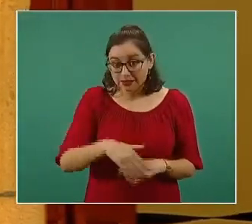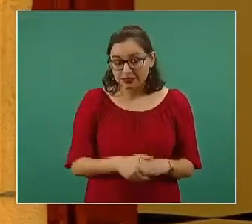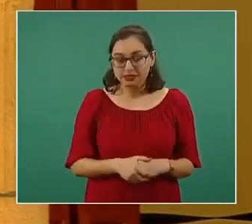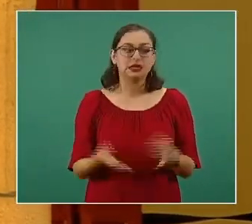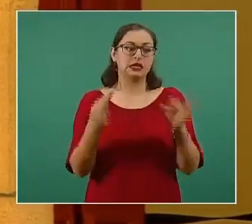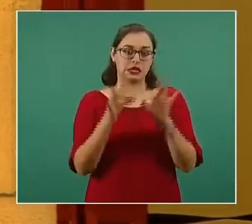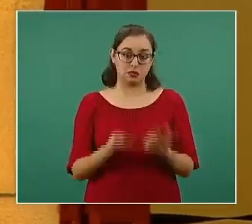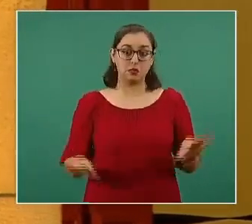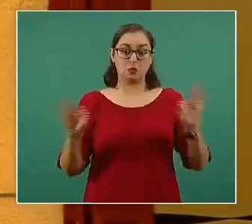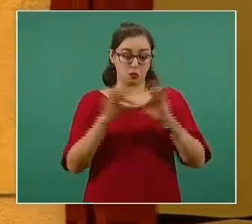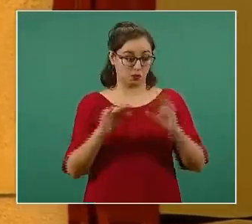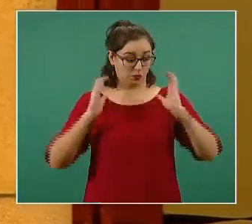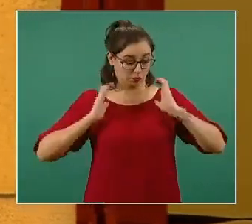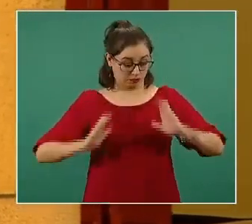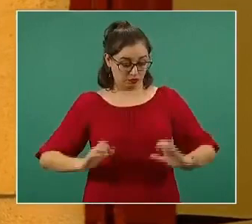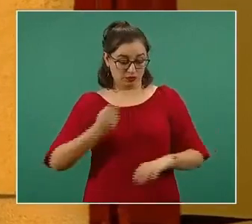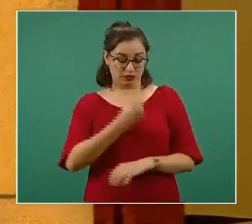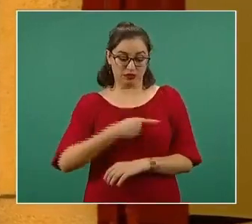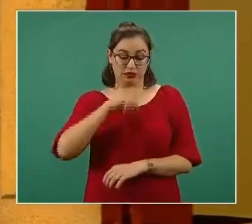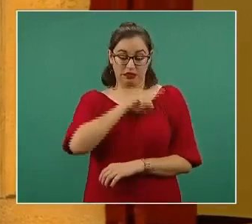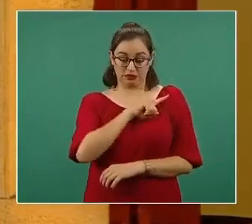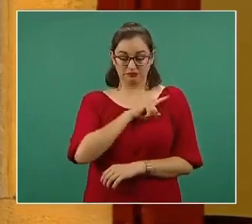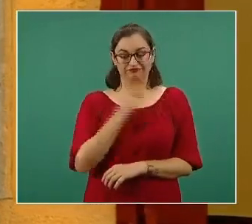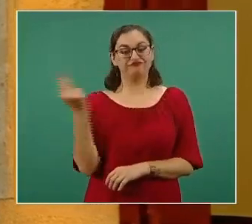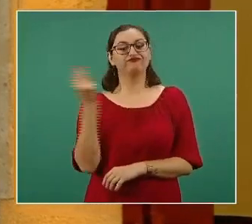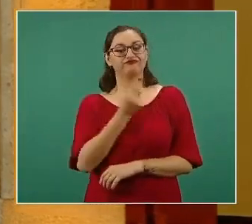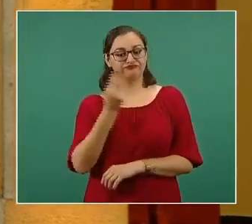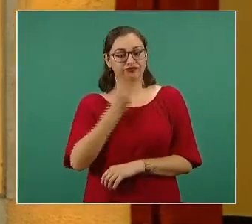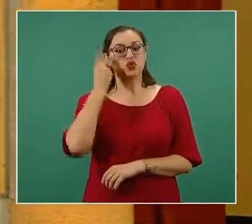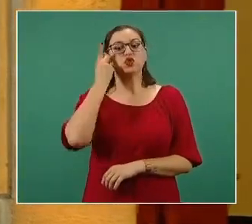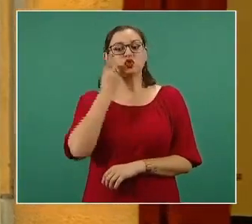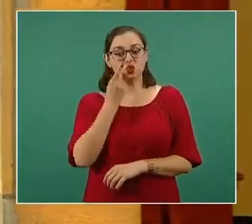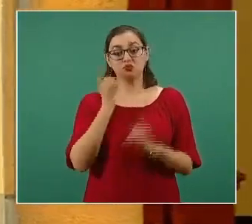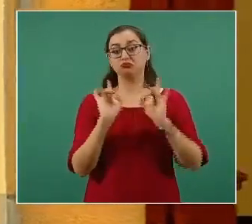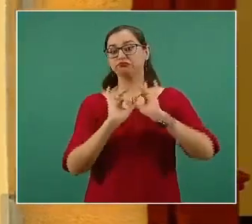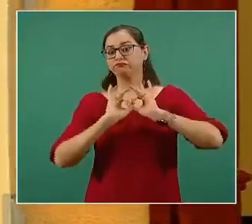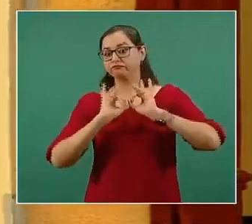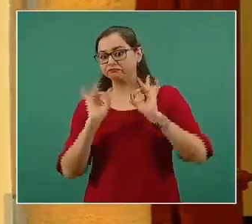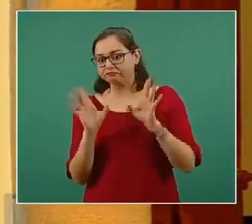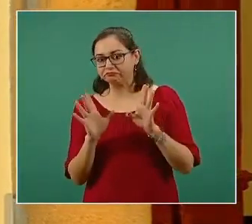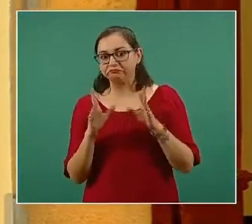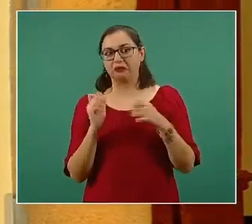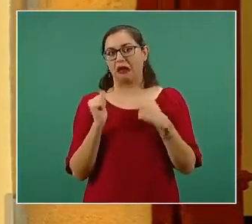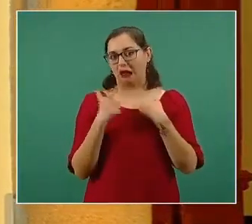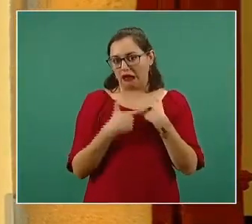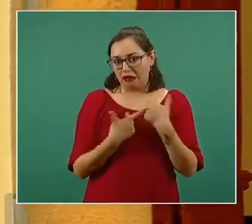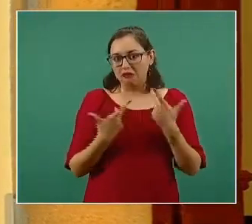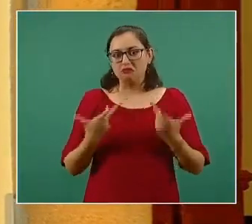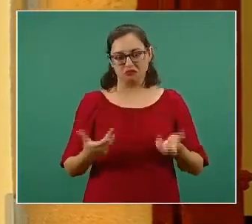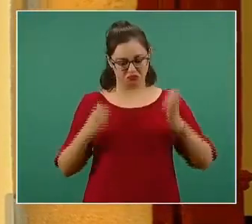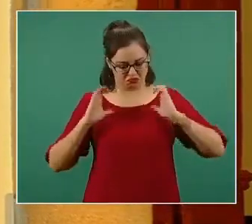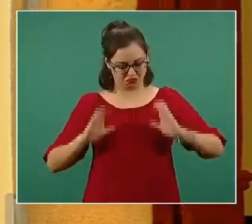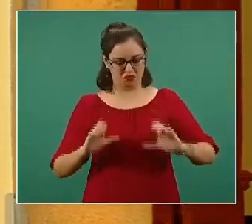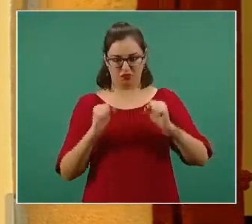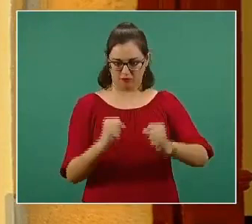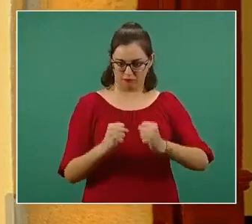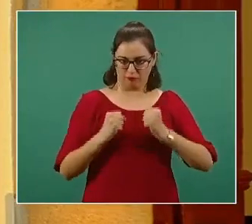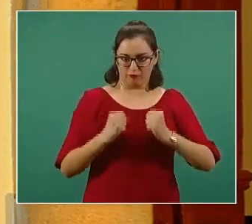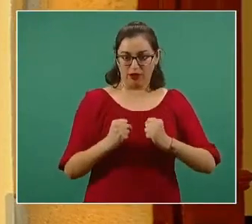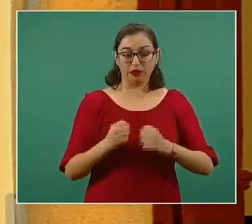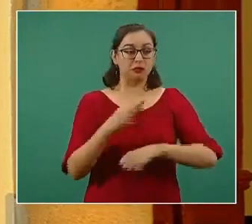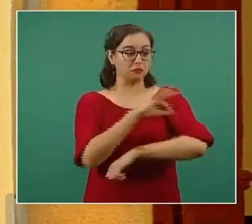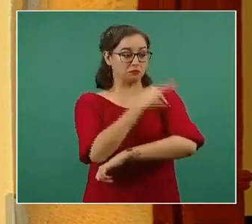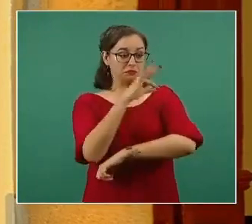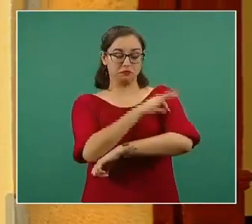que sea sano y que reaccione favorablemente a la vacunación y produzca